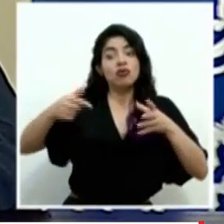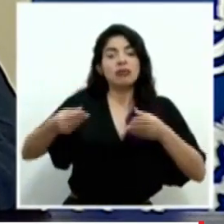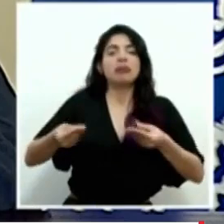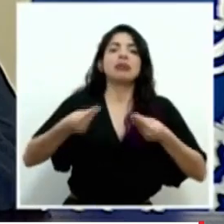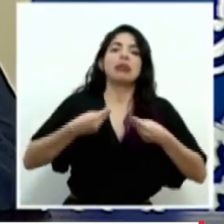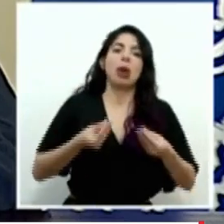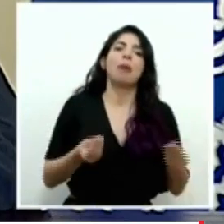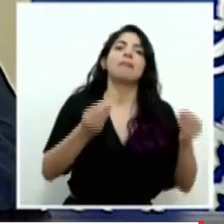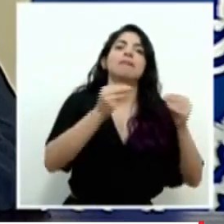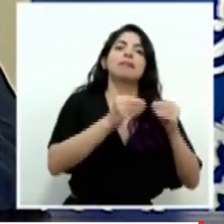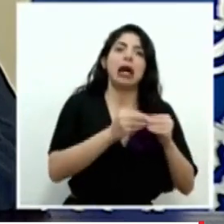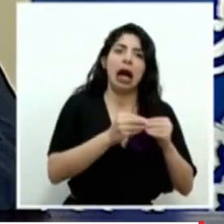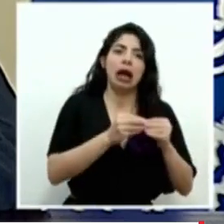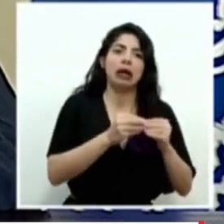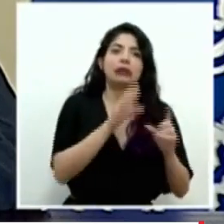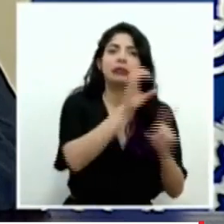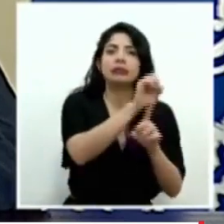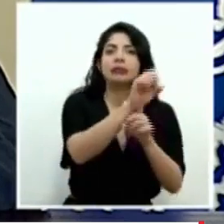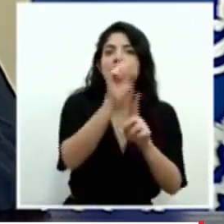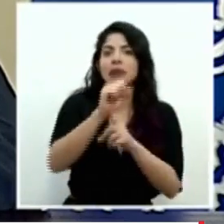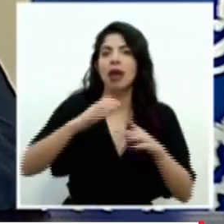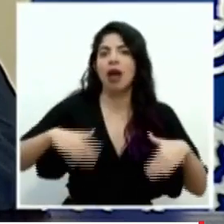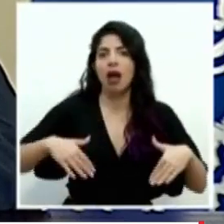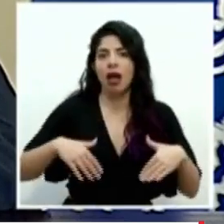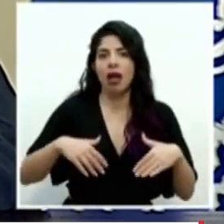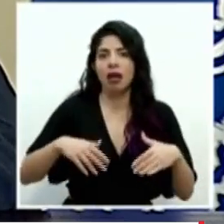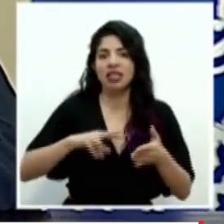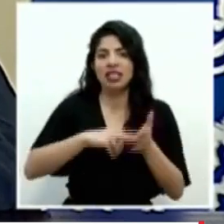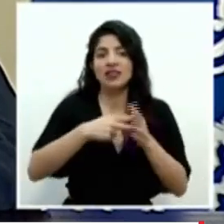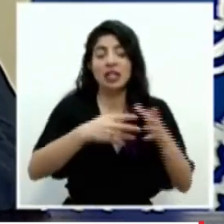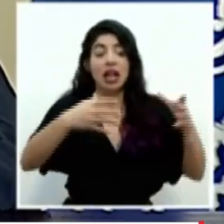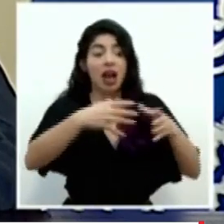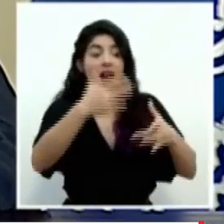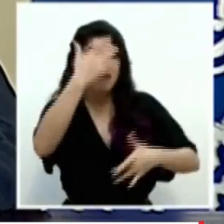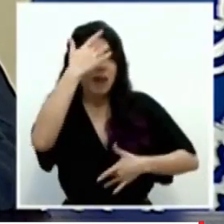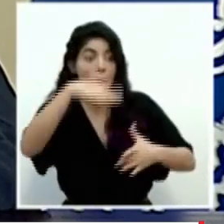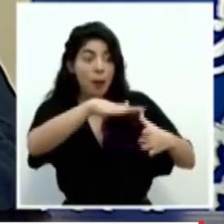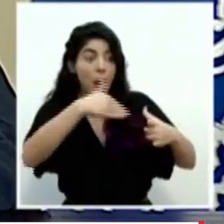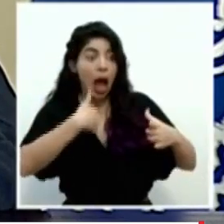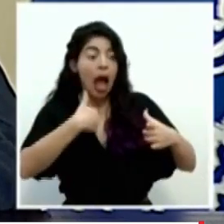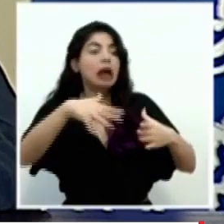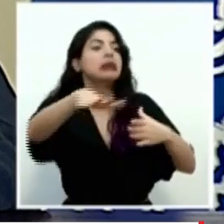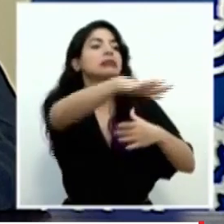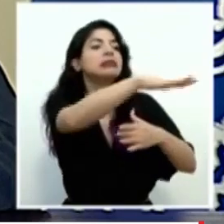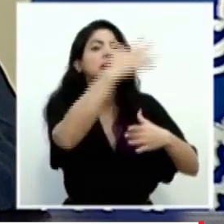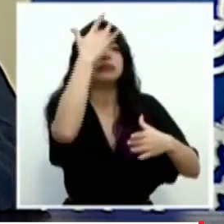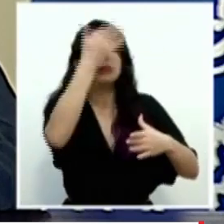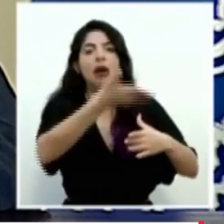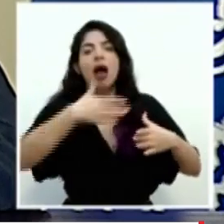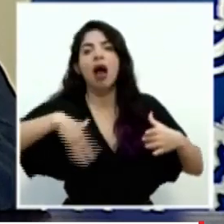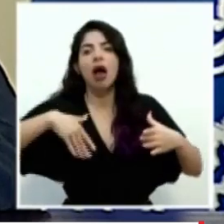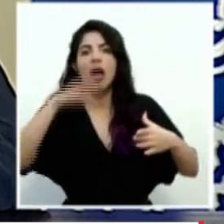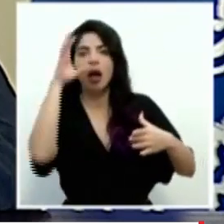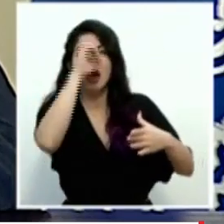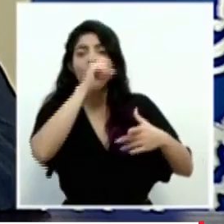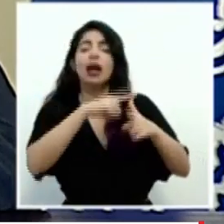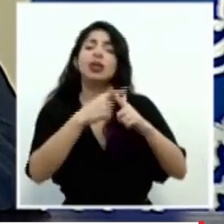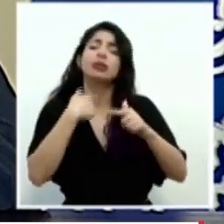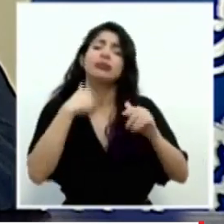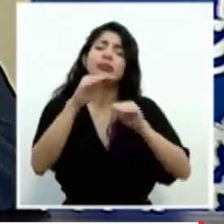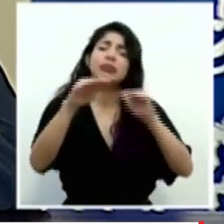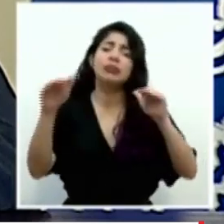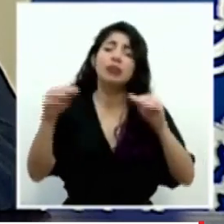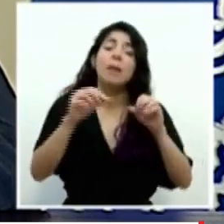va a ser más la cantidad de casos que no se están detectando, eso es una realidad, y yo quiero aquí también llamar a todo el sector privado y el sector público que